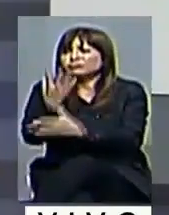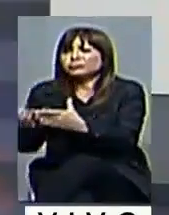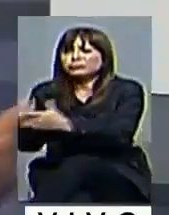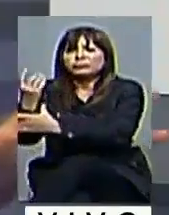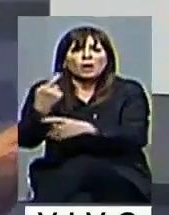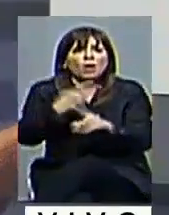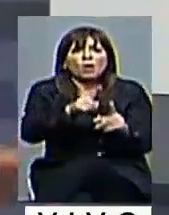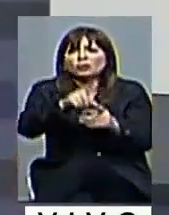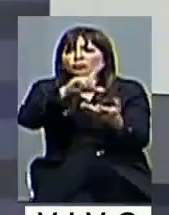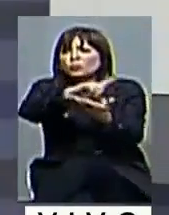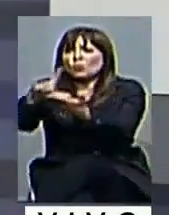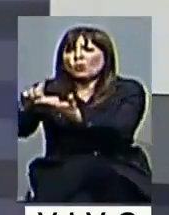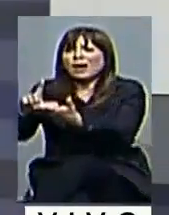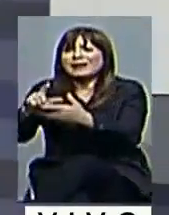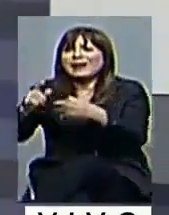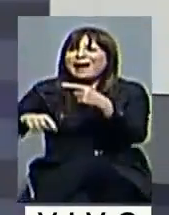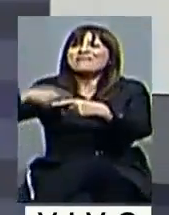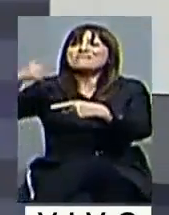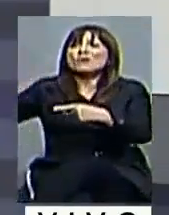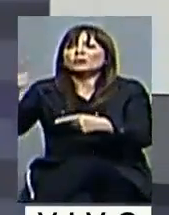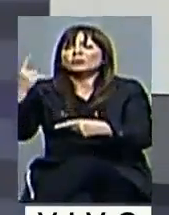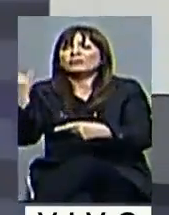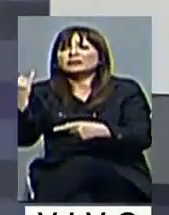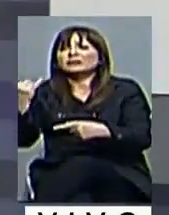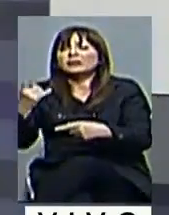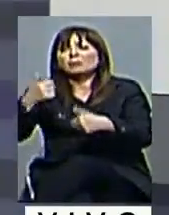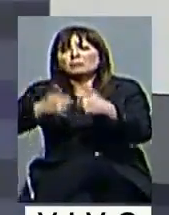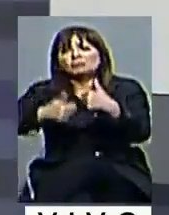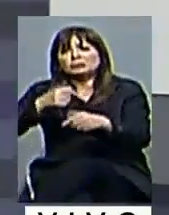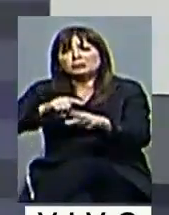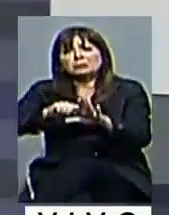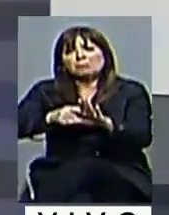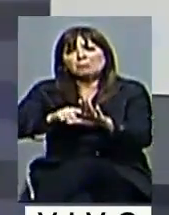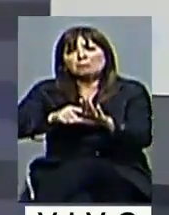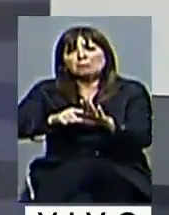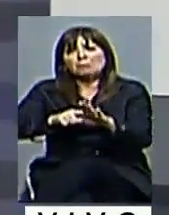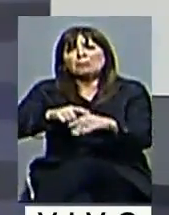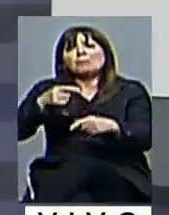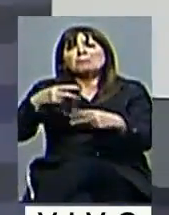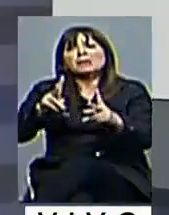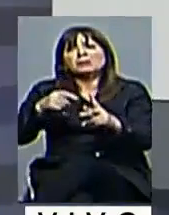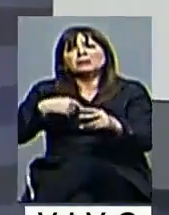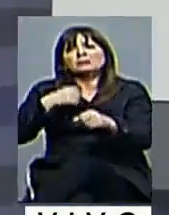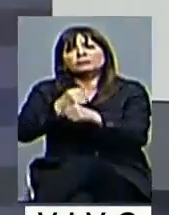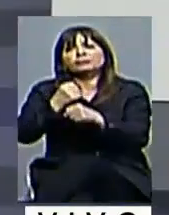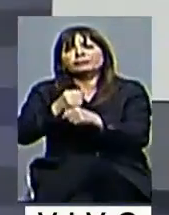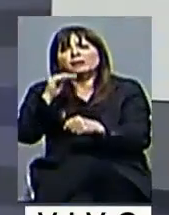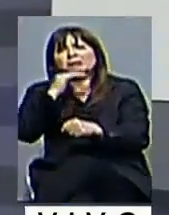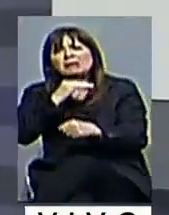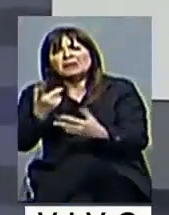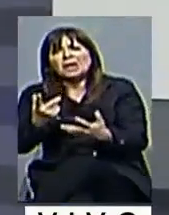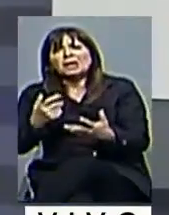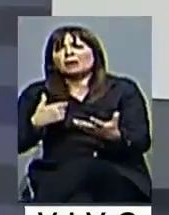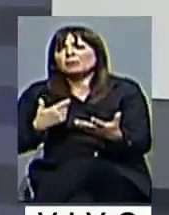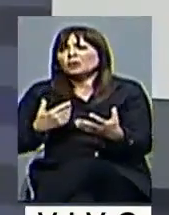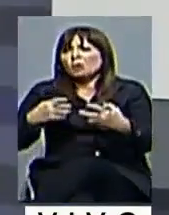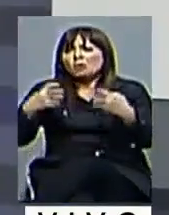sea, fuera del ámbito universitario, que son carreras que a la persona que egresa le permiten